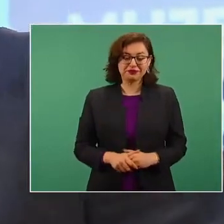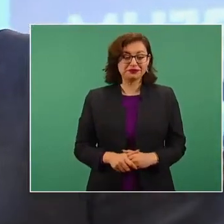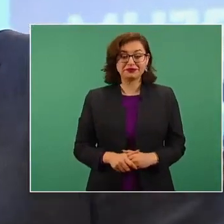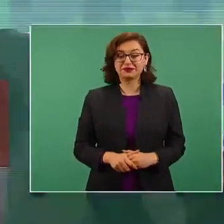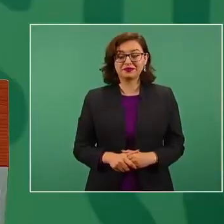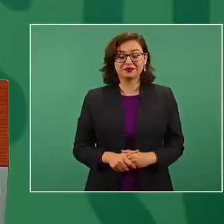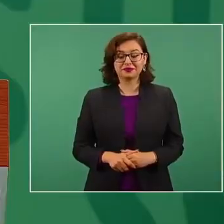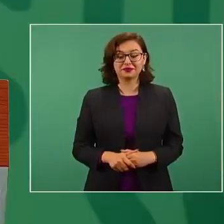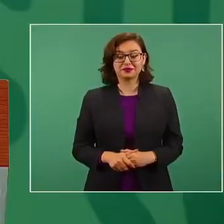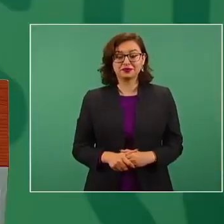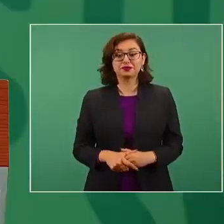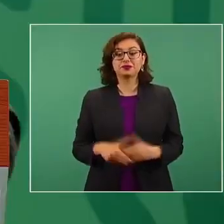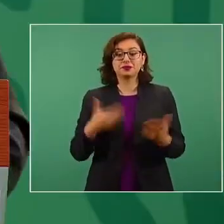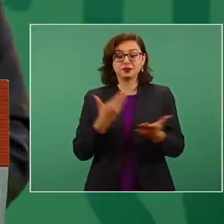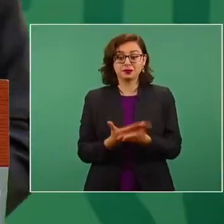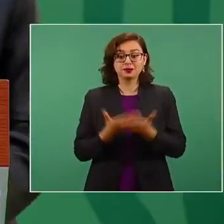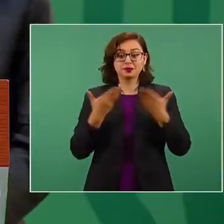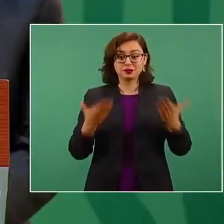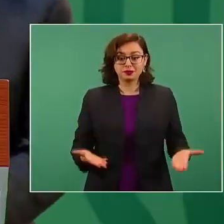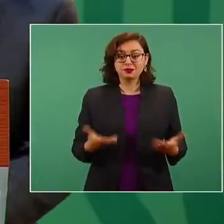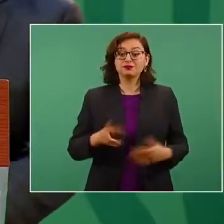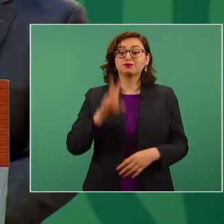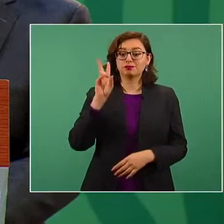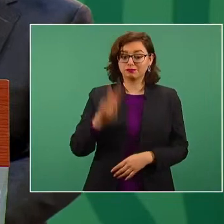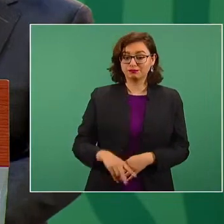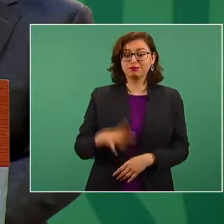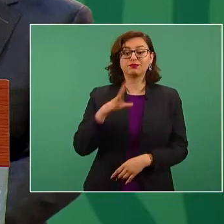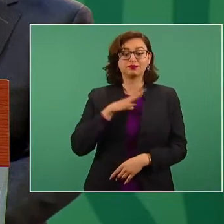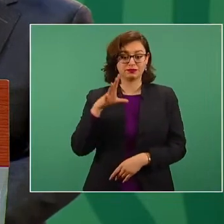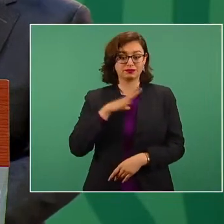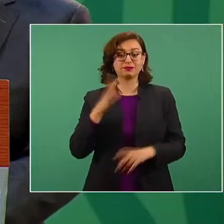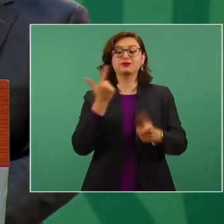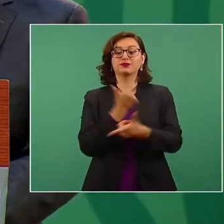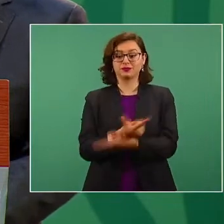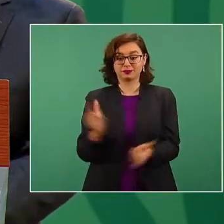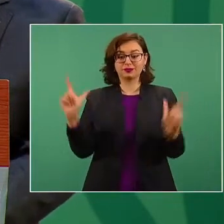ahora somos más libres